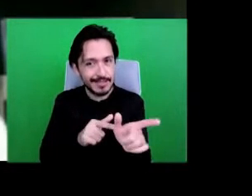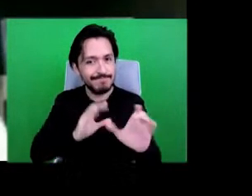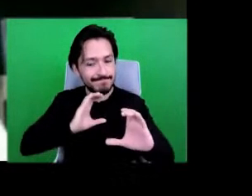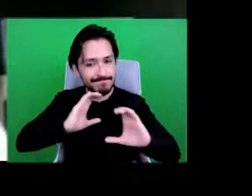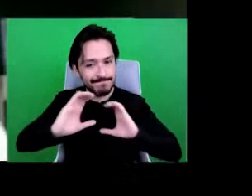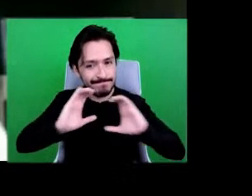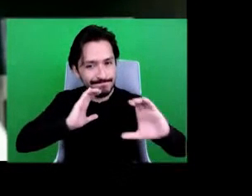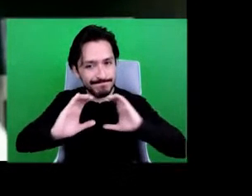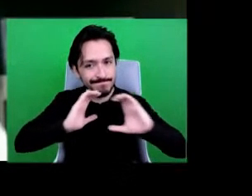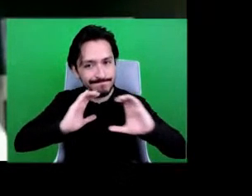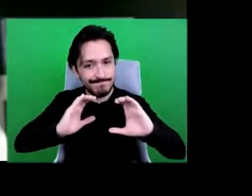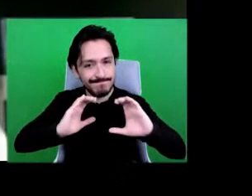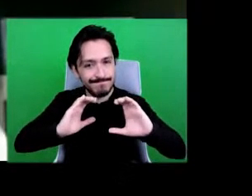y trabajar.